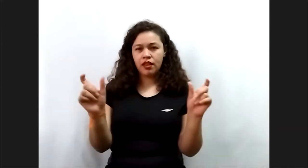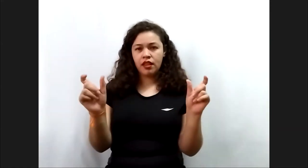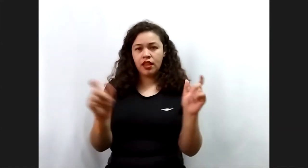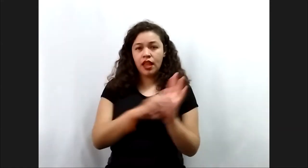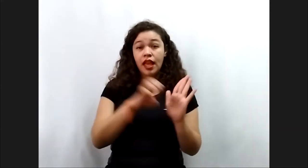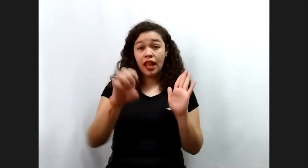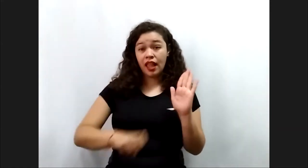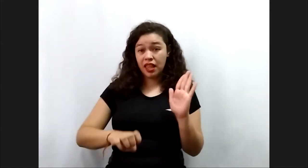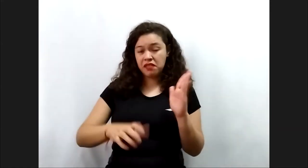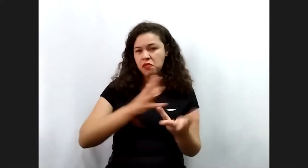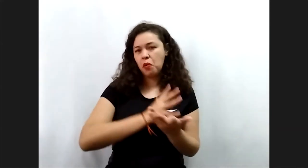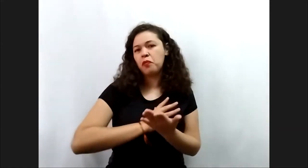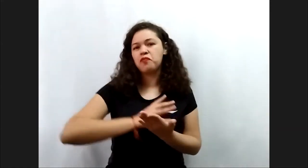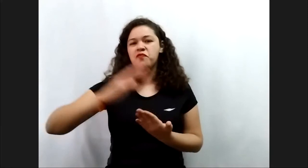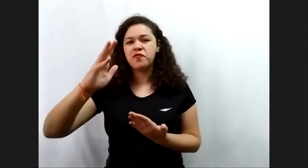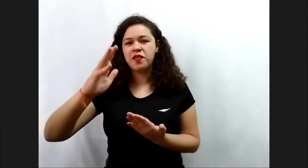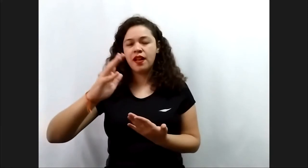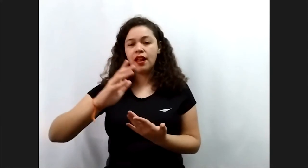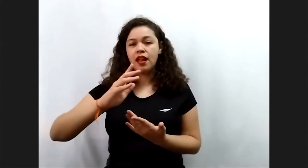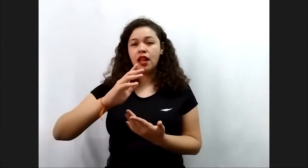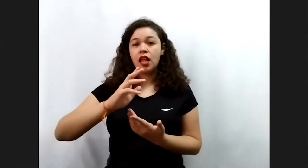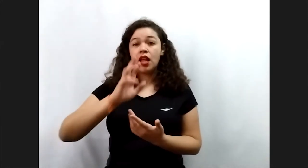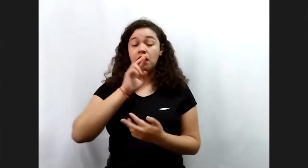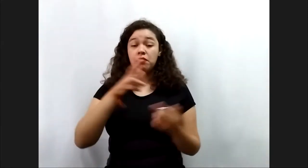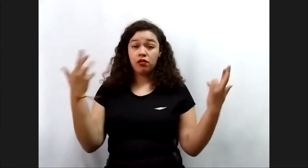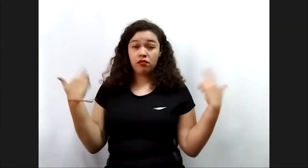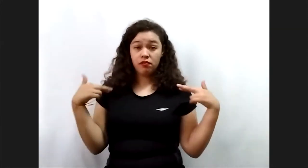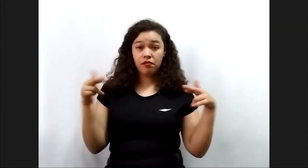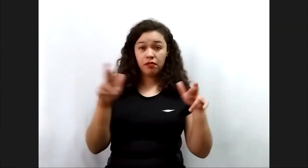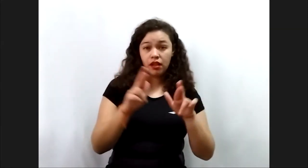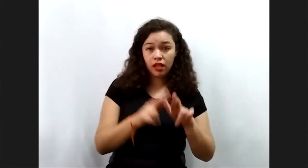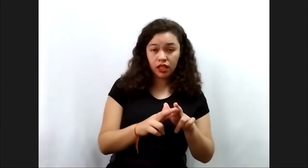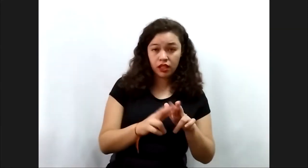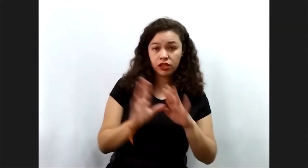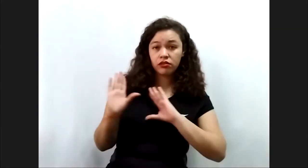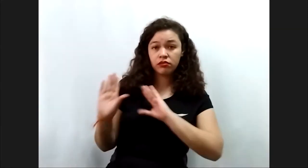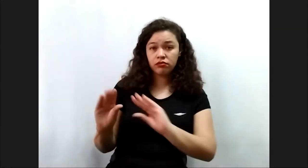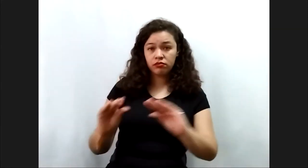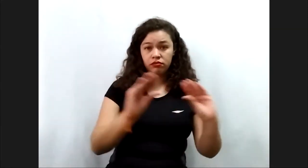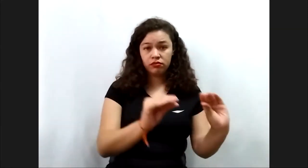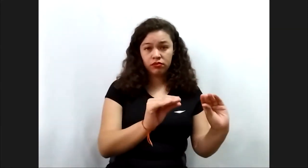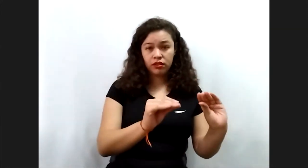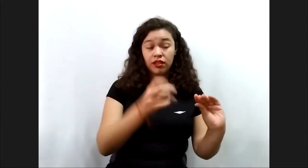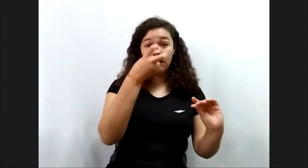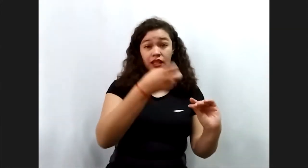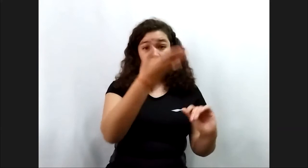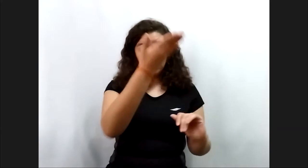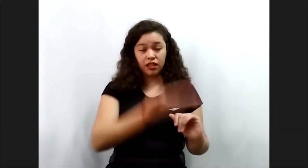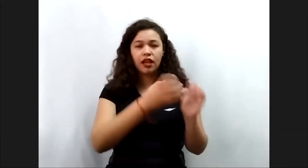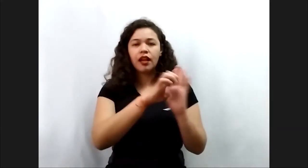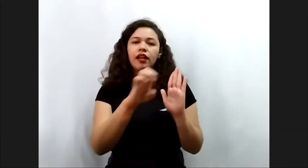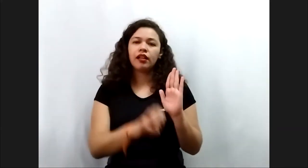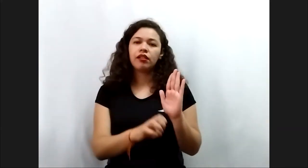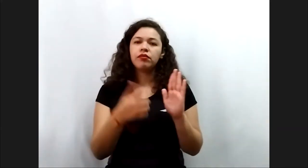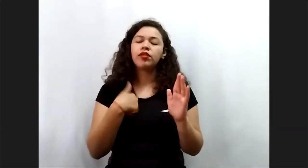arrasa. Es decir, el mejor maestro de la enseñanza es el ejemplo. Y yo te lo voy a dar, y